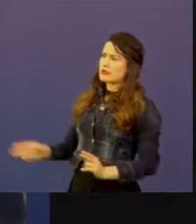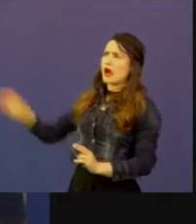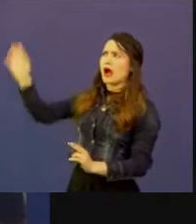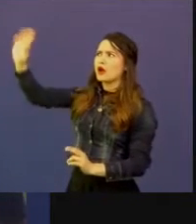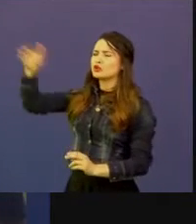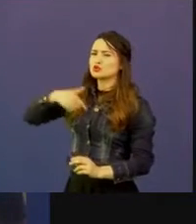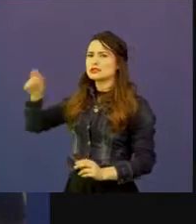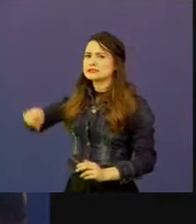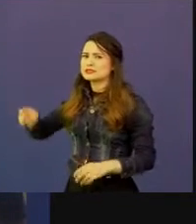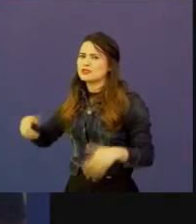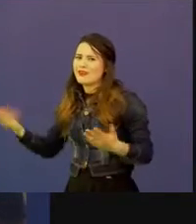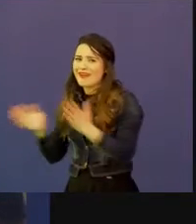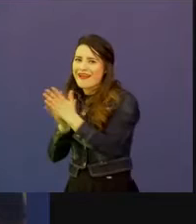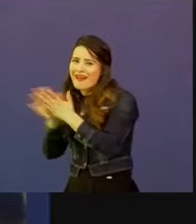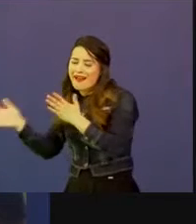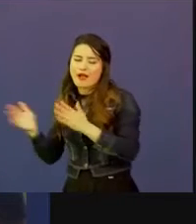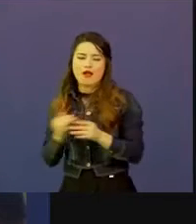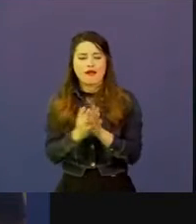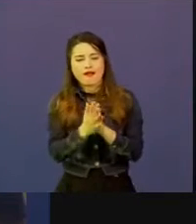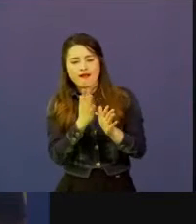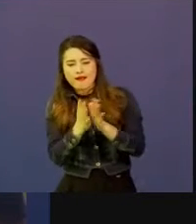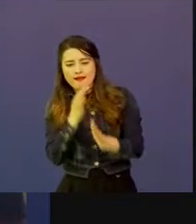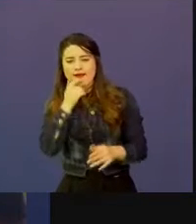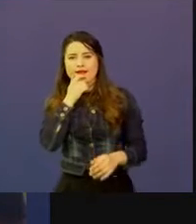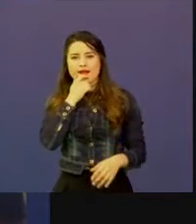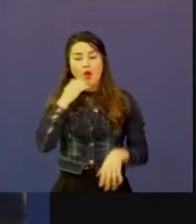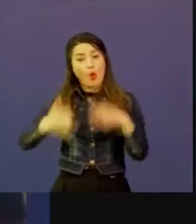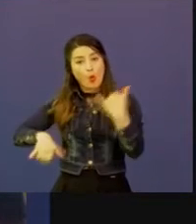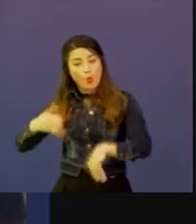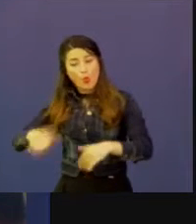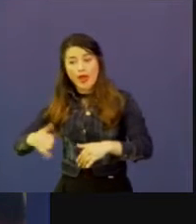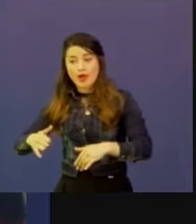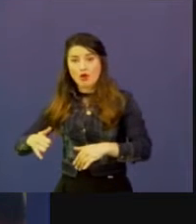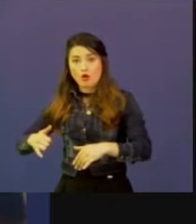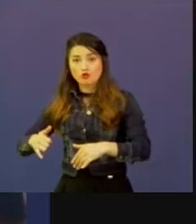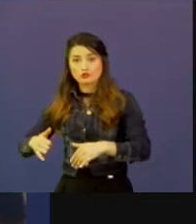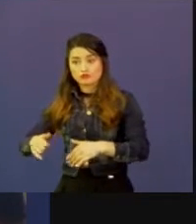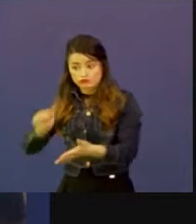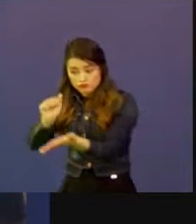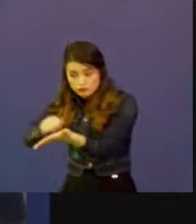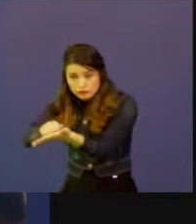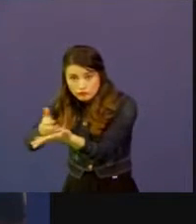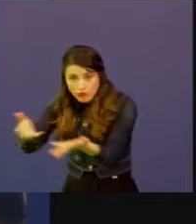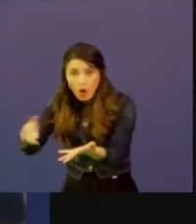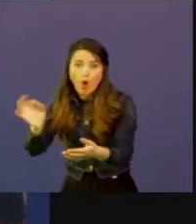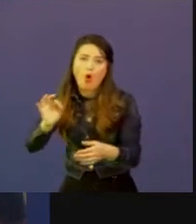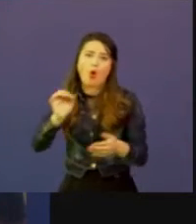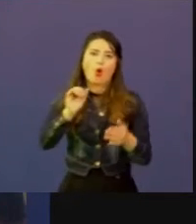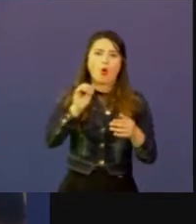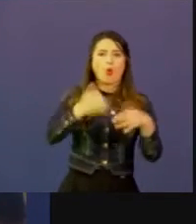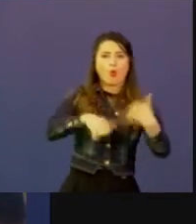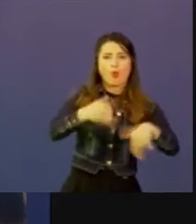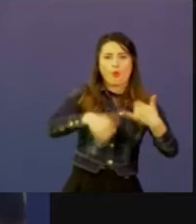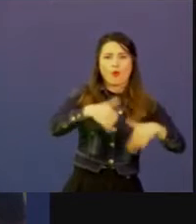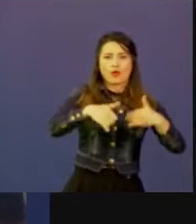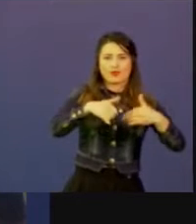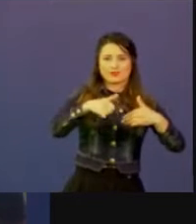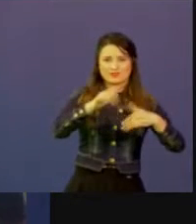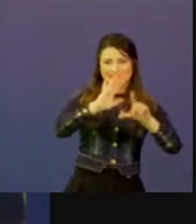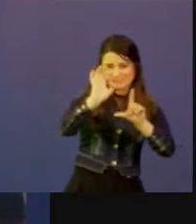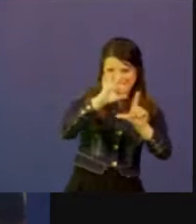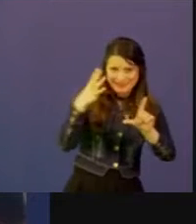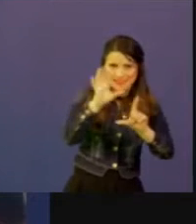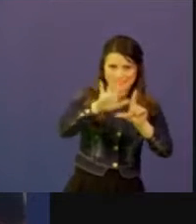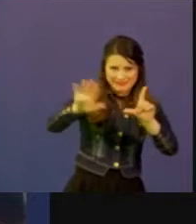interactuar con juegos físicos, con juegos digitales, desarrollando,